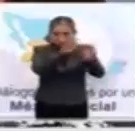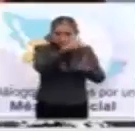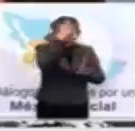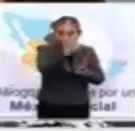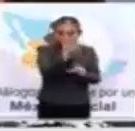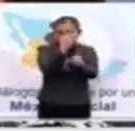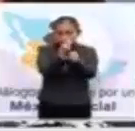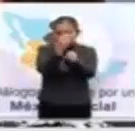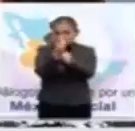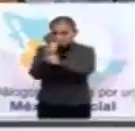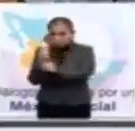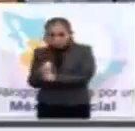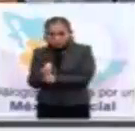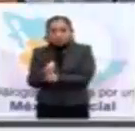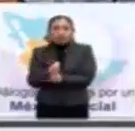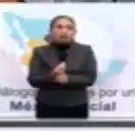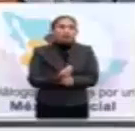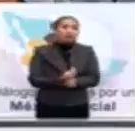su mejora, ¿no?,